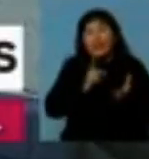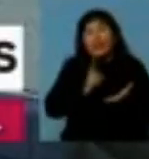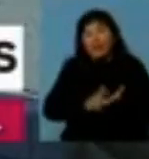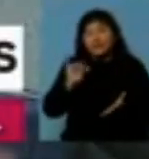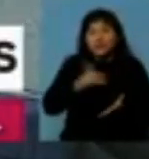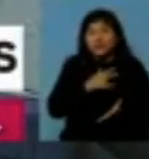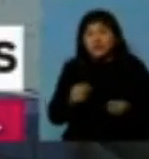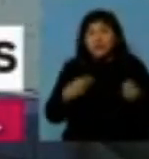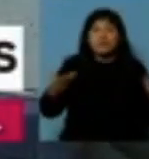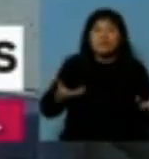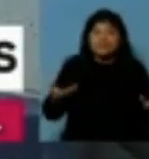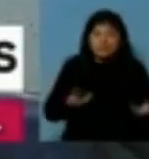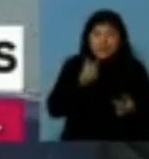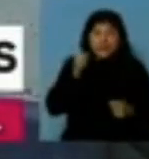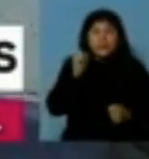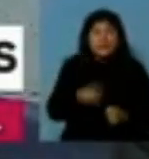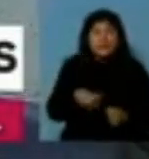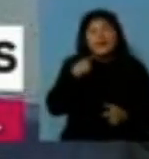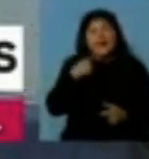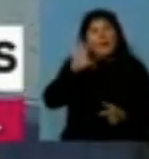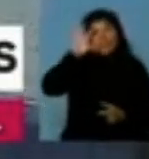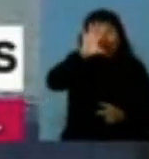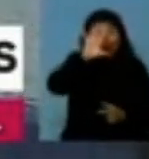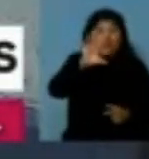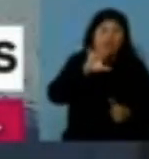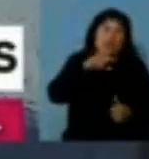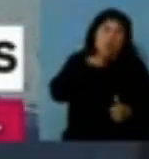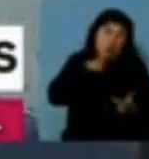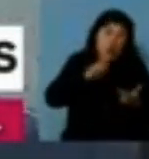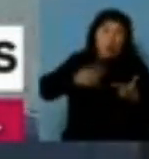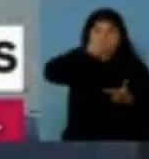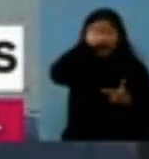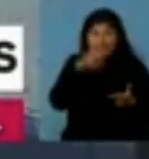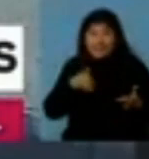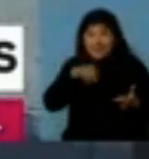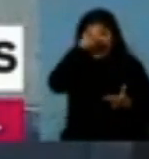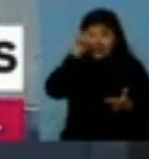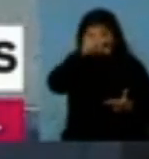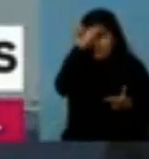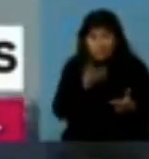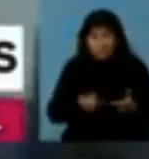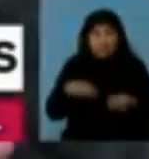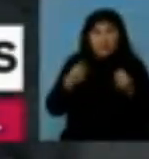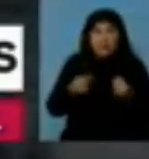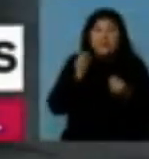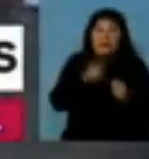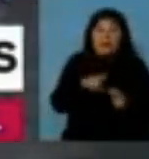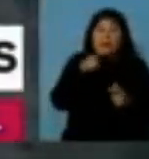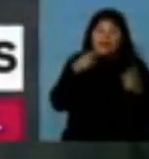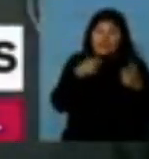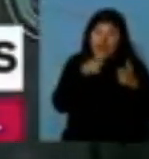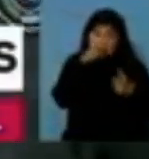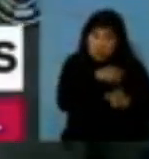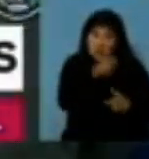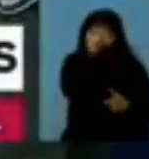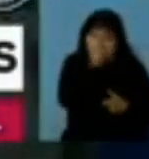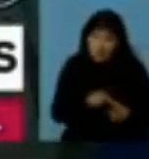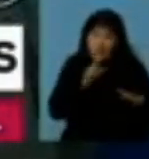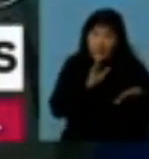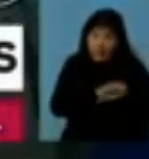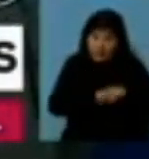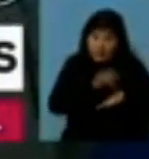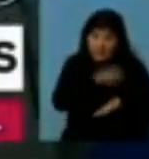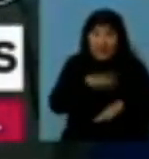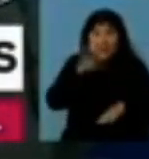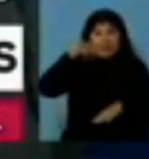Por un lado a nivel provincial y por otro lado a nivel nacional. Por eso le agradecemos. Estuvo en una importante reunión hasta recién, Nicolás